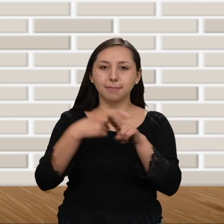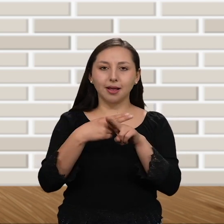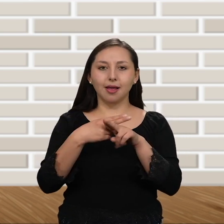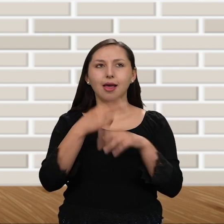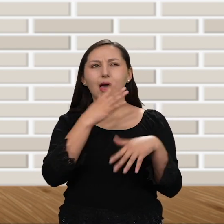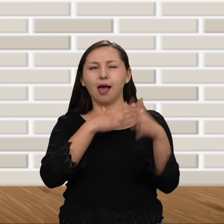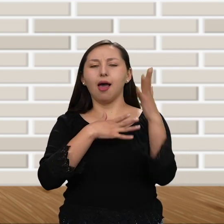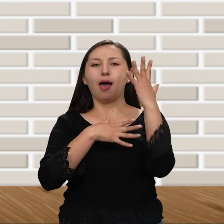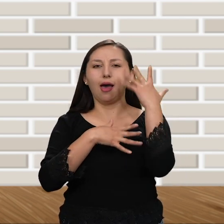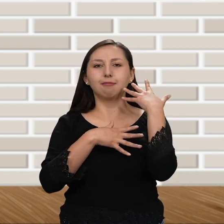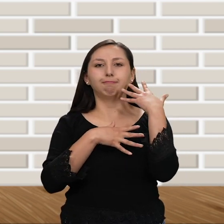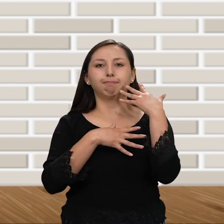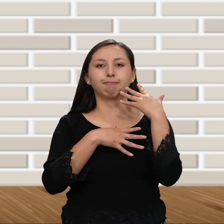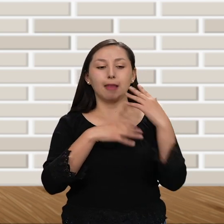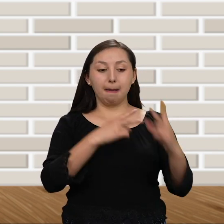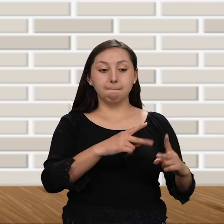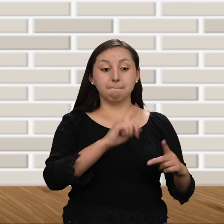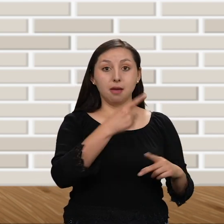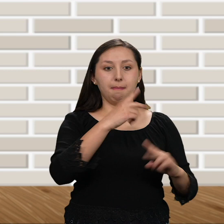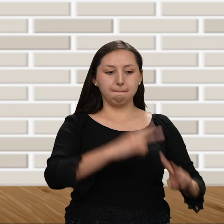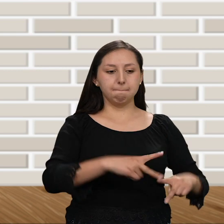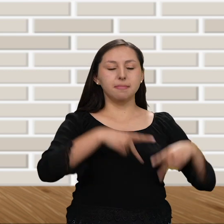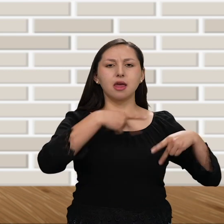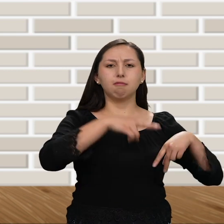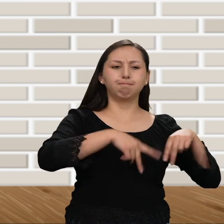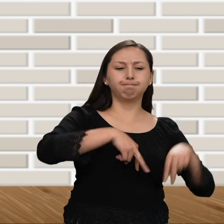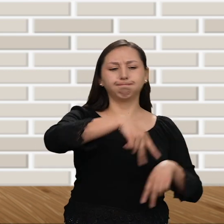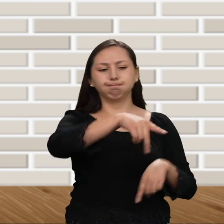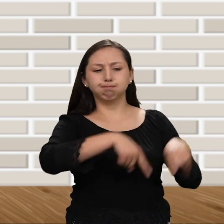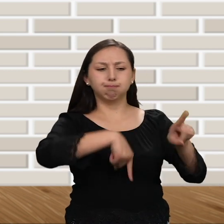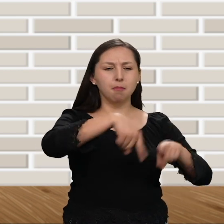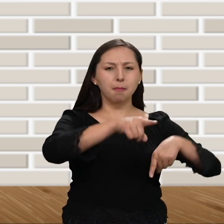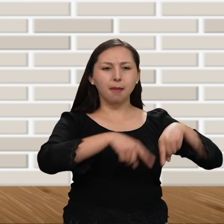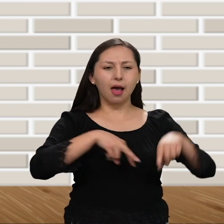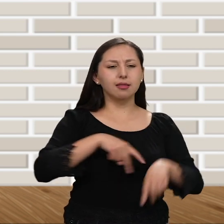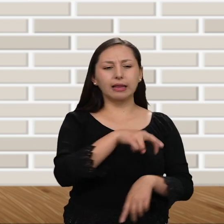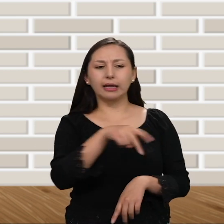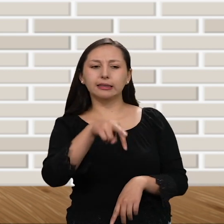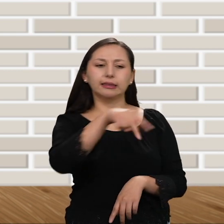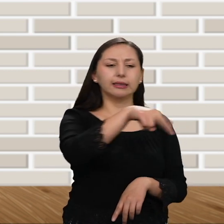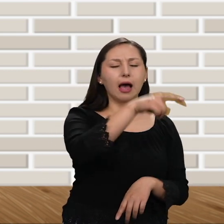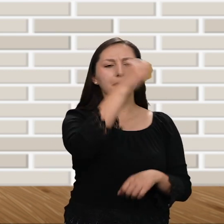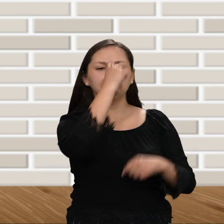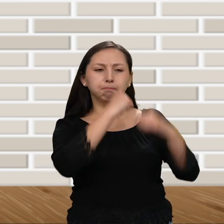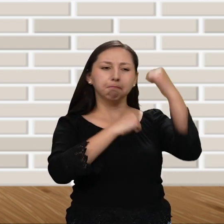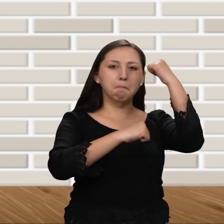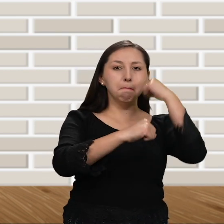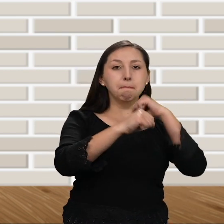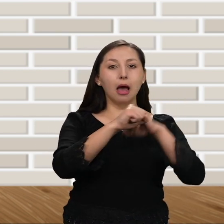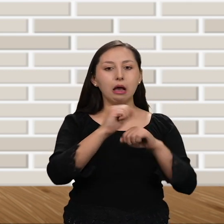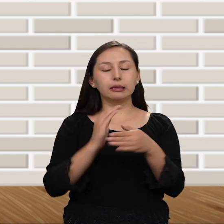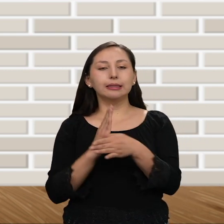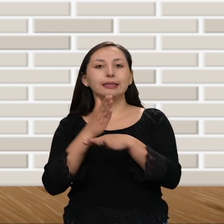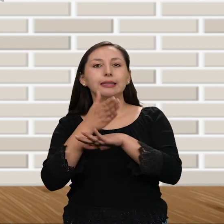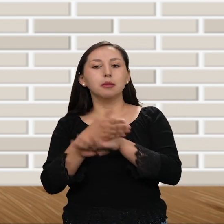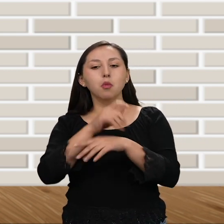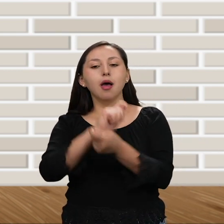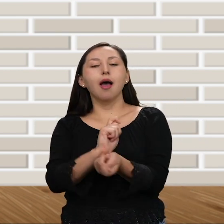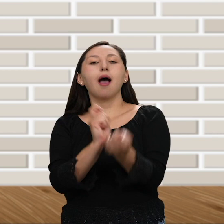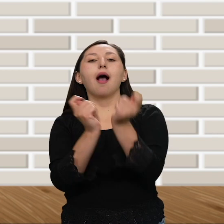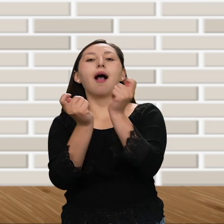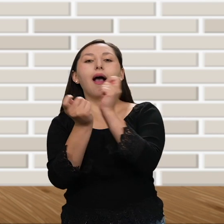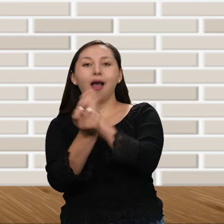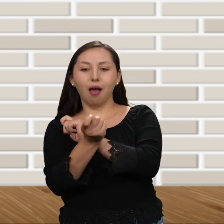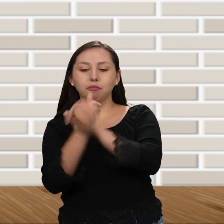humano pasó de una vida nómada a una vida sedentaria, haciendo posible la agricultura y la domesticación